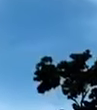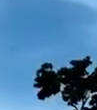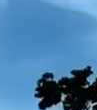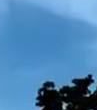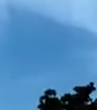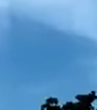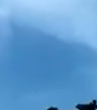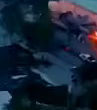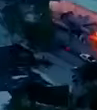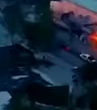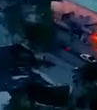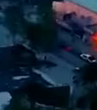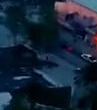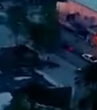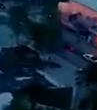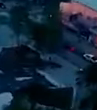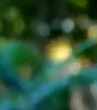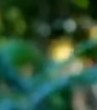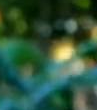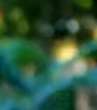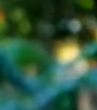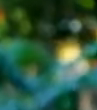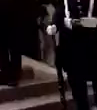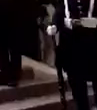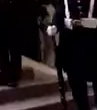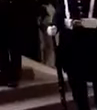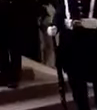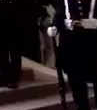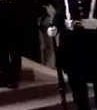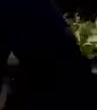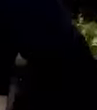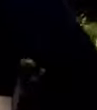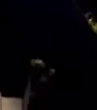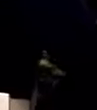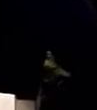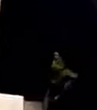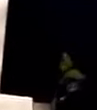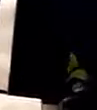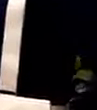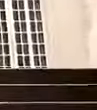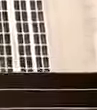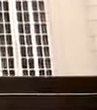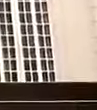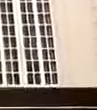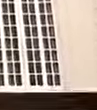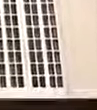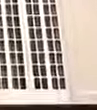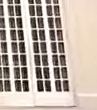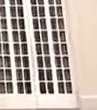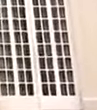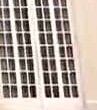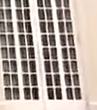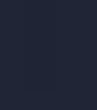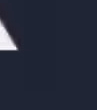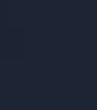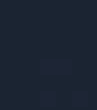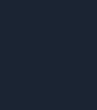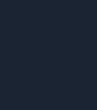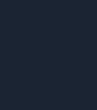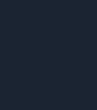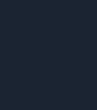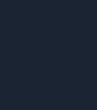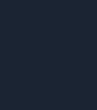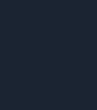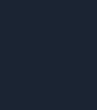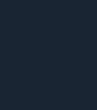y televisión. A continuación se dirigirá al país su excelencia el presidente de la República, Nayib